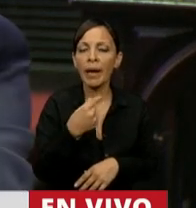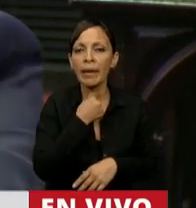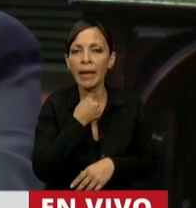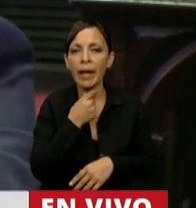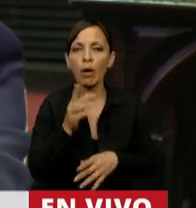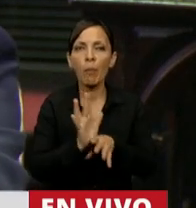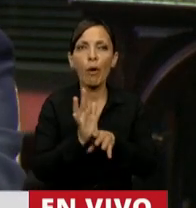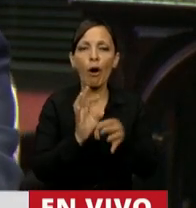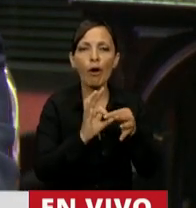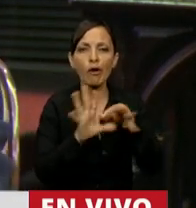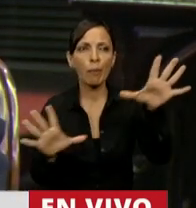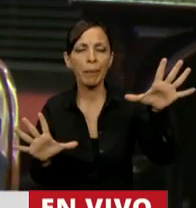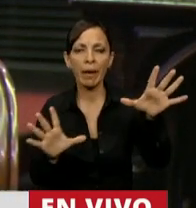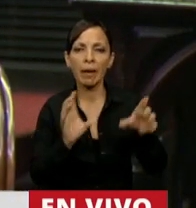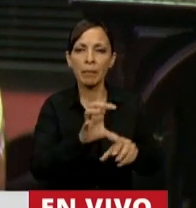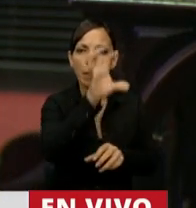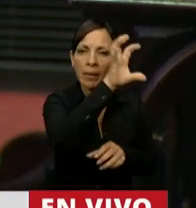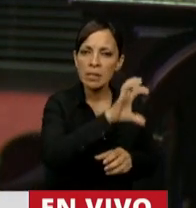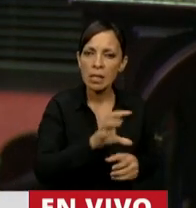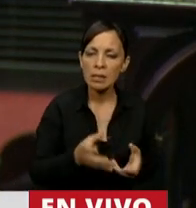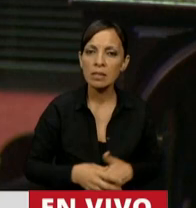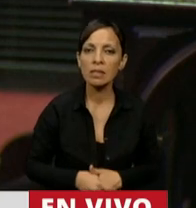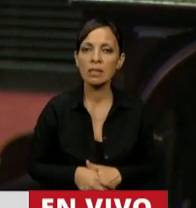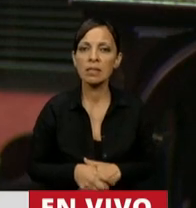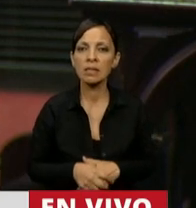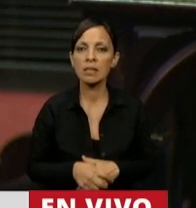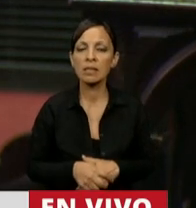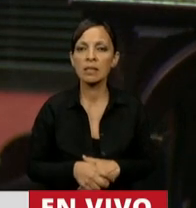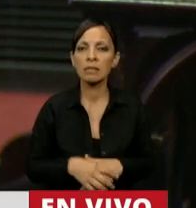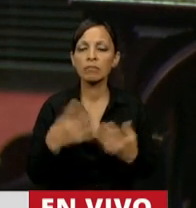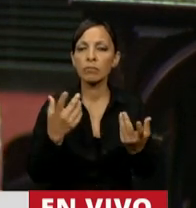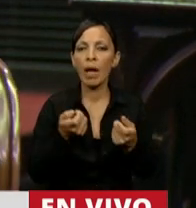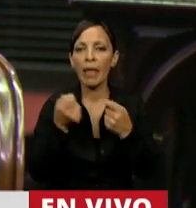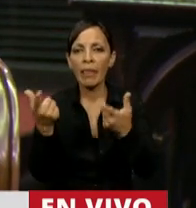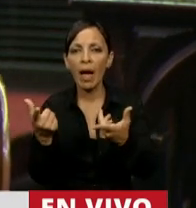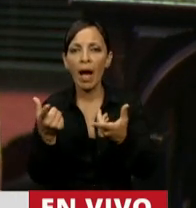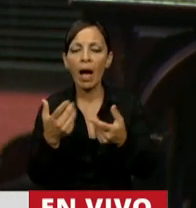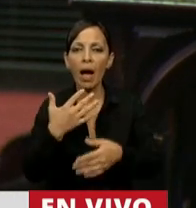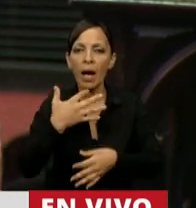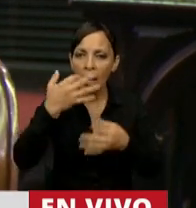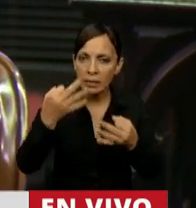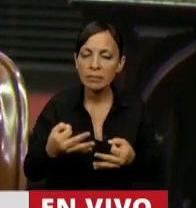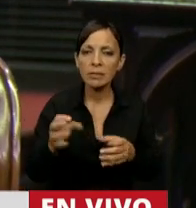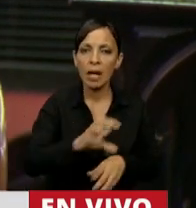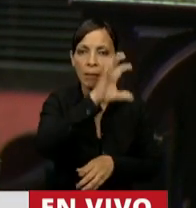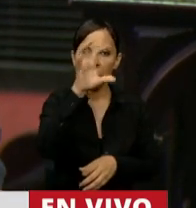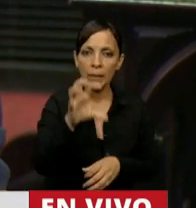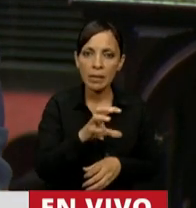romper con un federalismo de verdad, que garantice el desarrollo equitativo de todas las